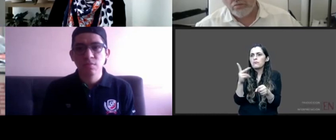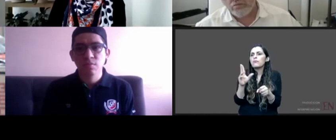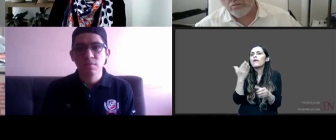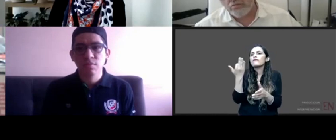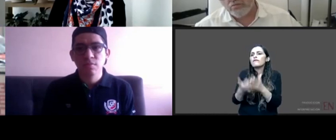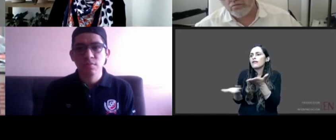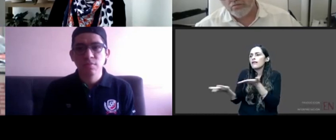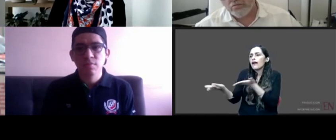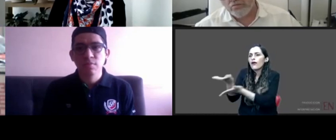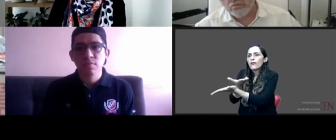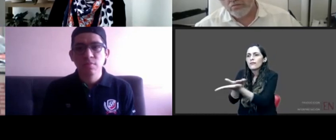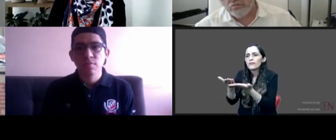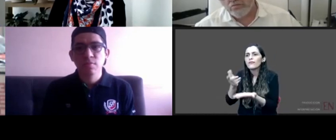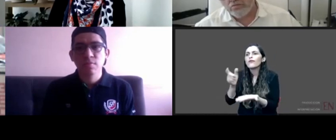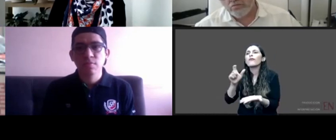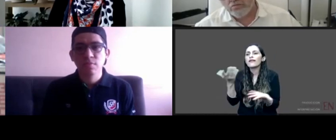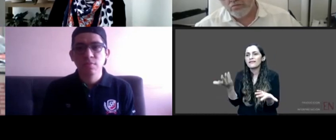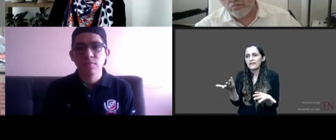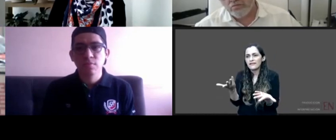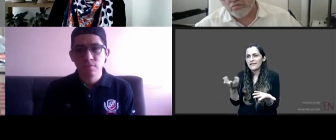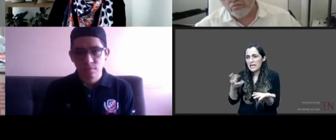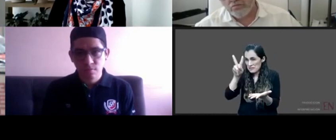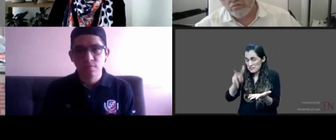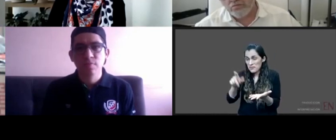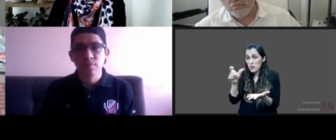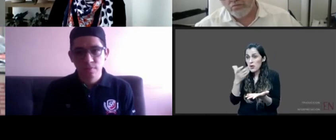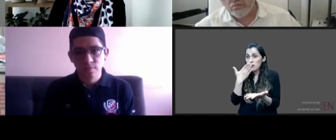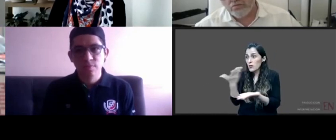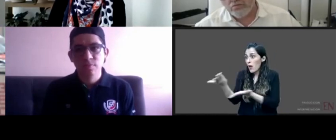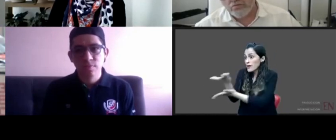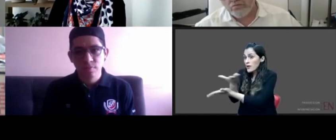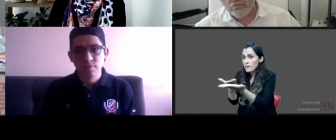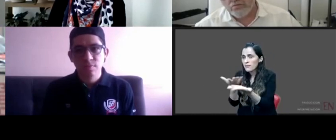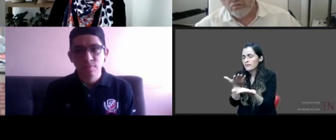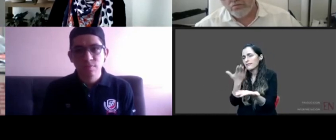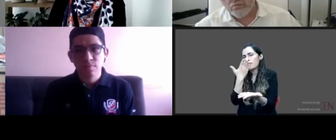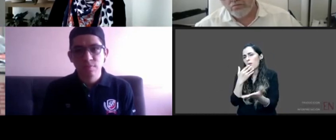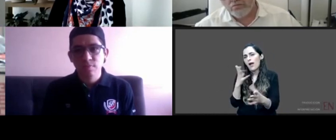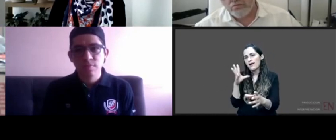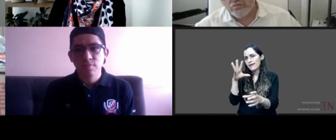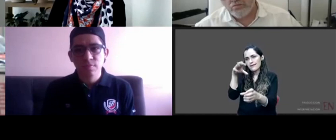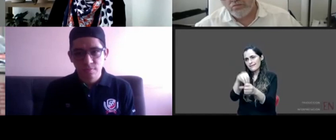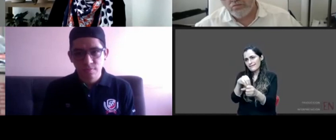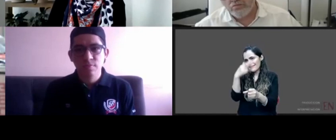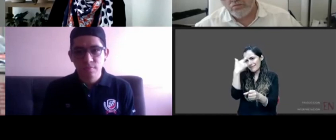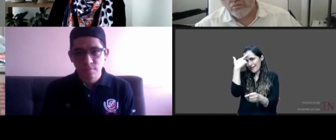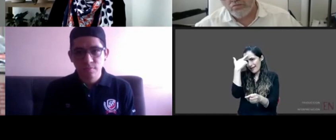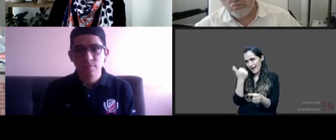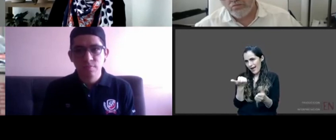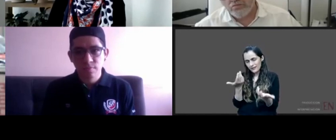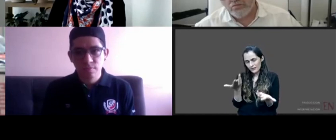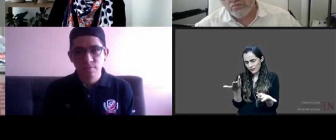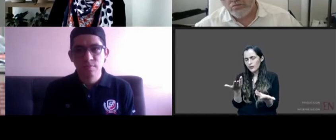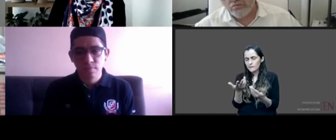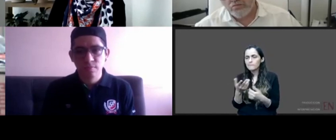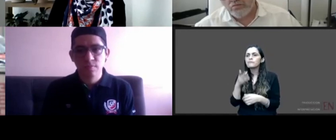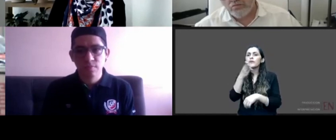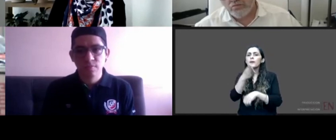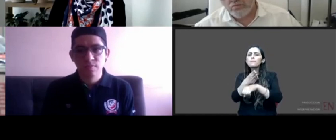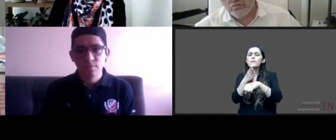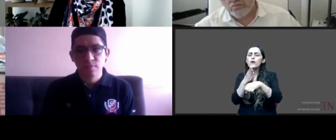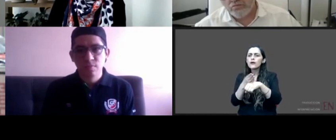con la diferencia. Creo que eso que dices es muy claro. Entonces, pues Boris, yo creo que lo que hemos escuchado hasta